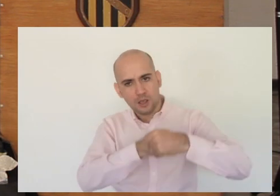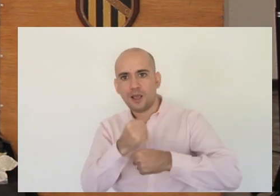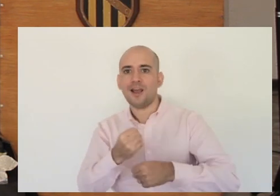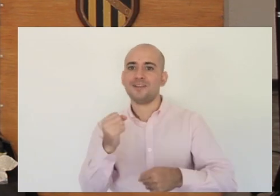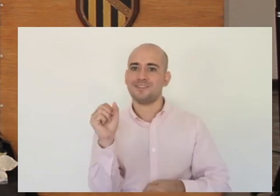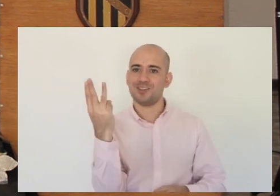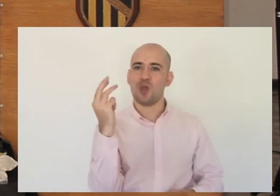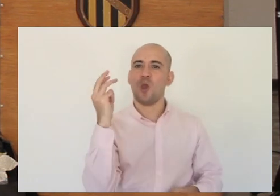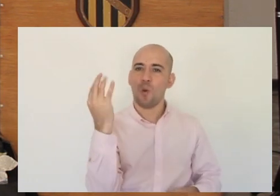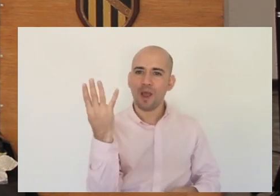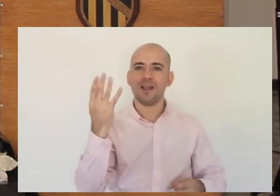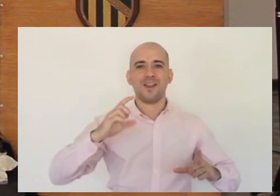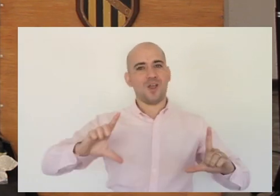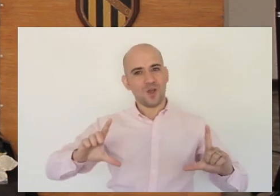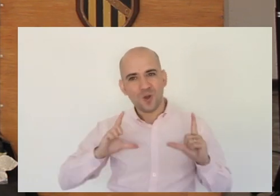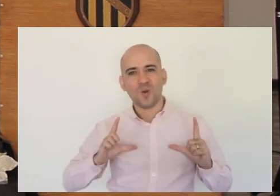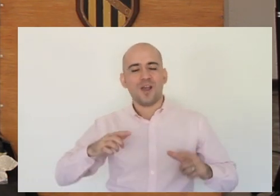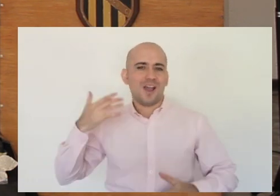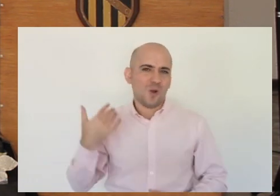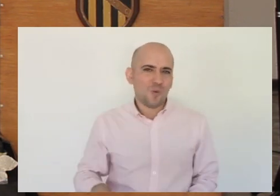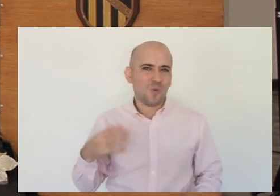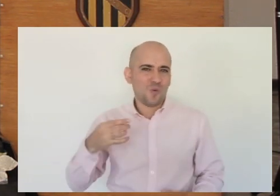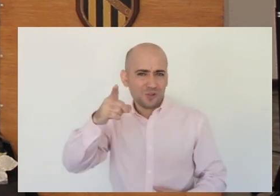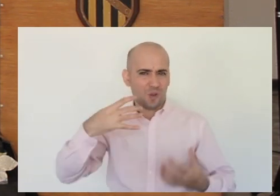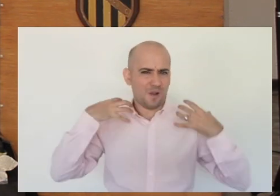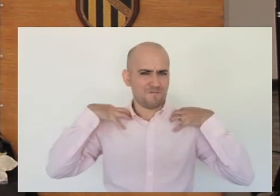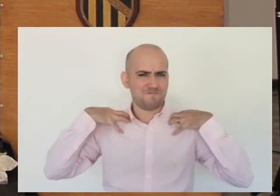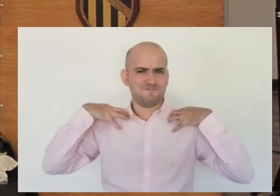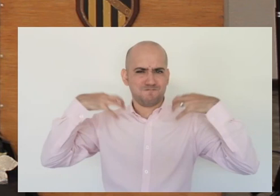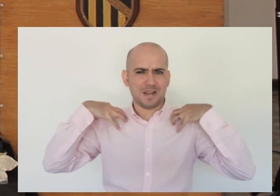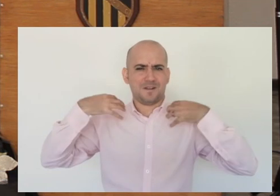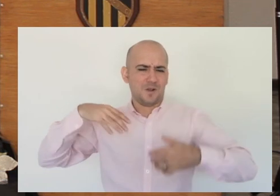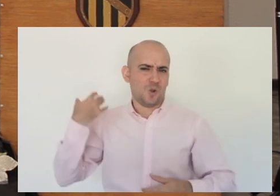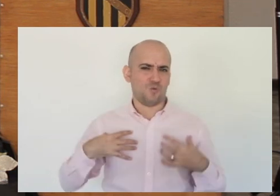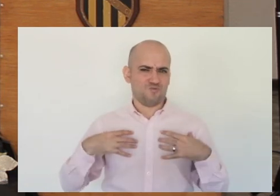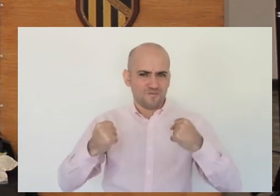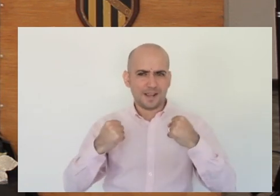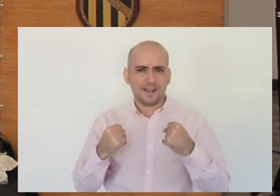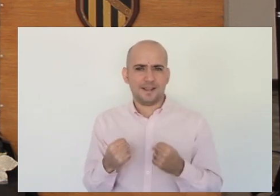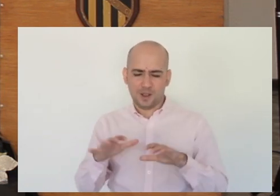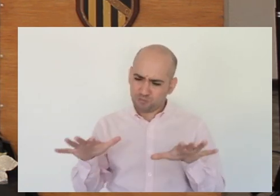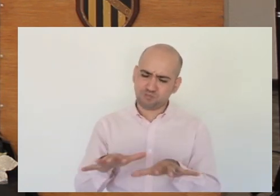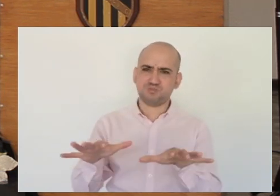media, lo que habla de sus virtudes brillantes y de su grandiosa perseverancia sobre todo,